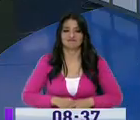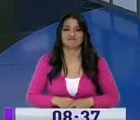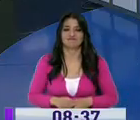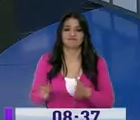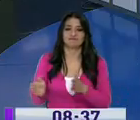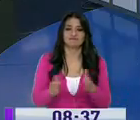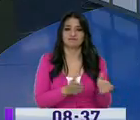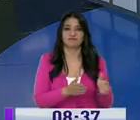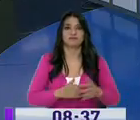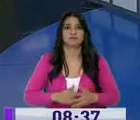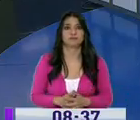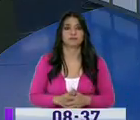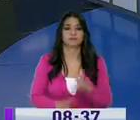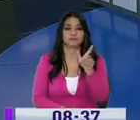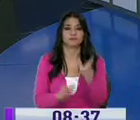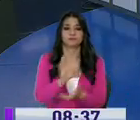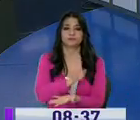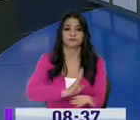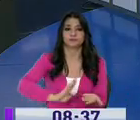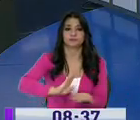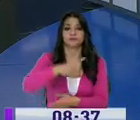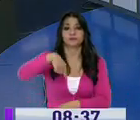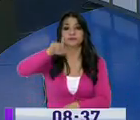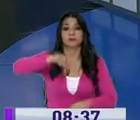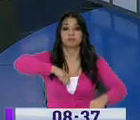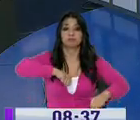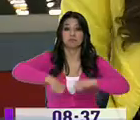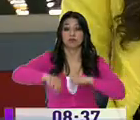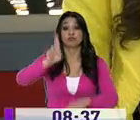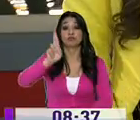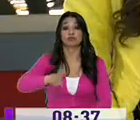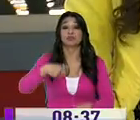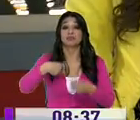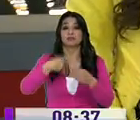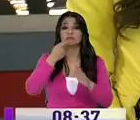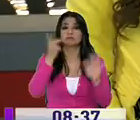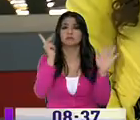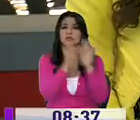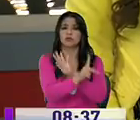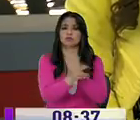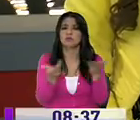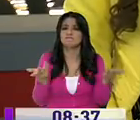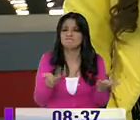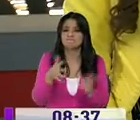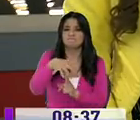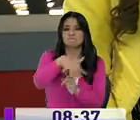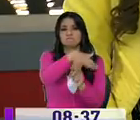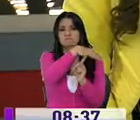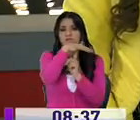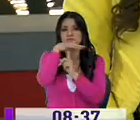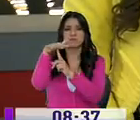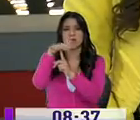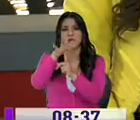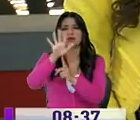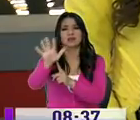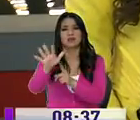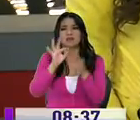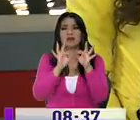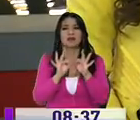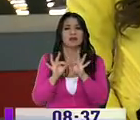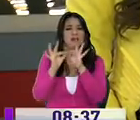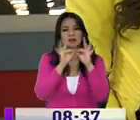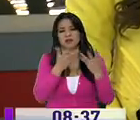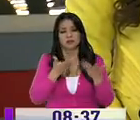les contamos que los moradores del barrio primero de mayo ubicado al sur del capital denuncian el descuido del parque del lugar por parte de las autoridades